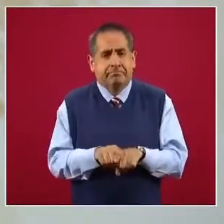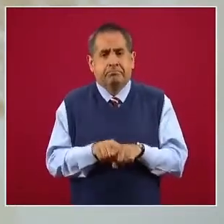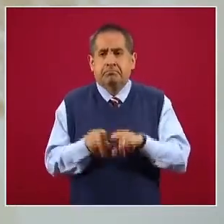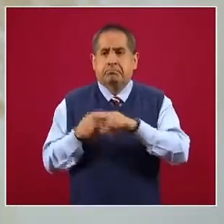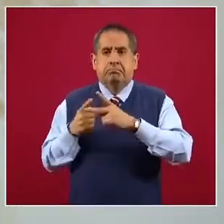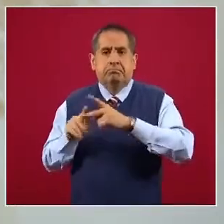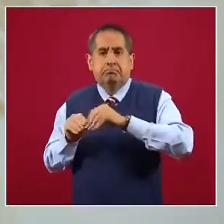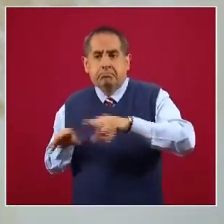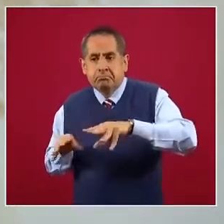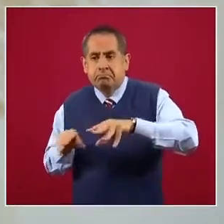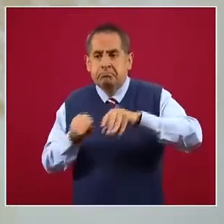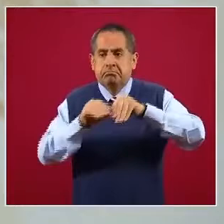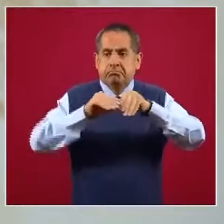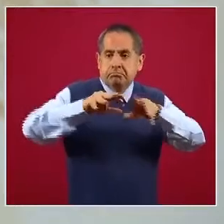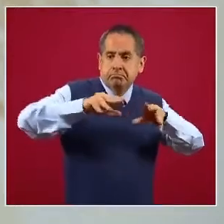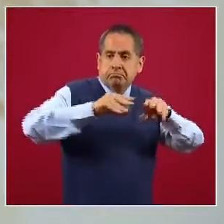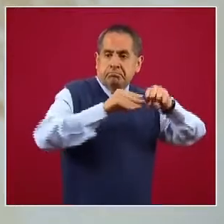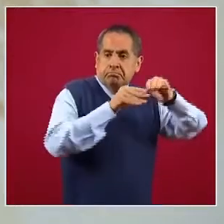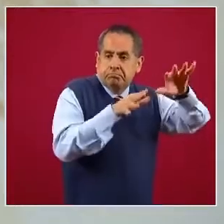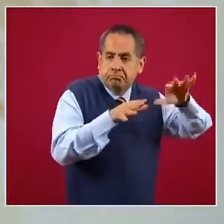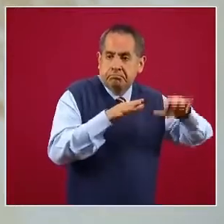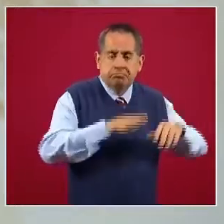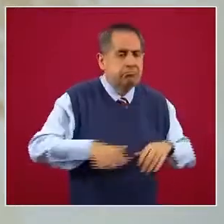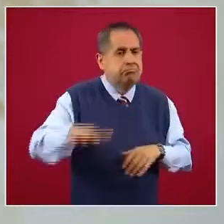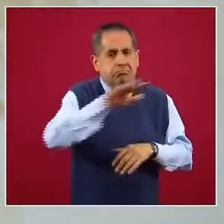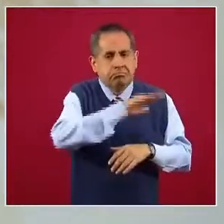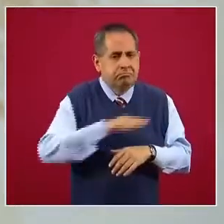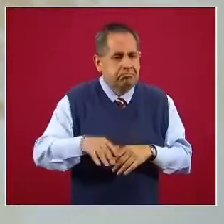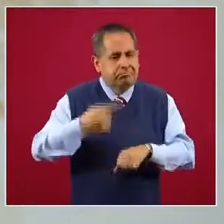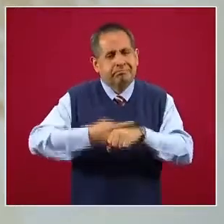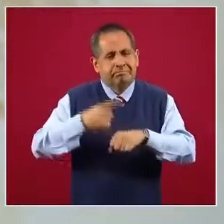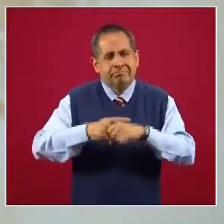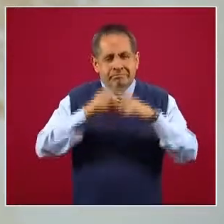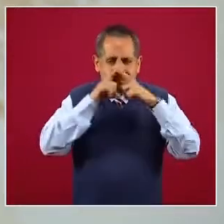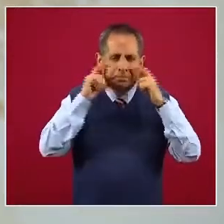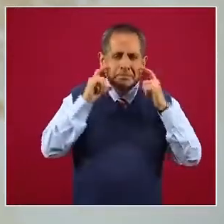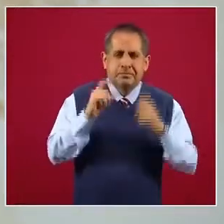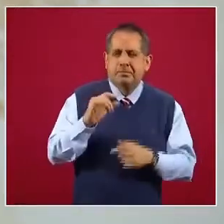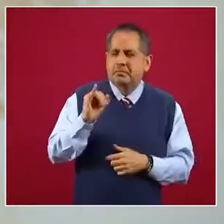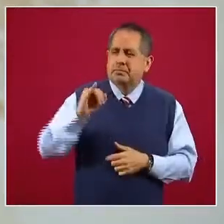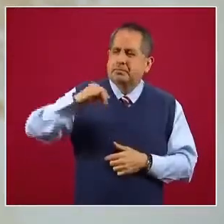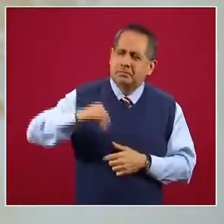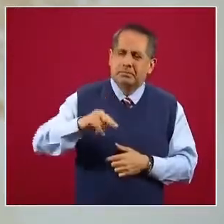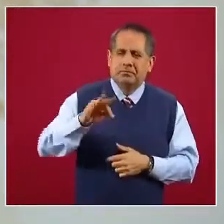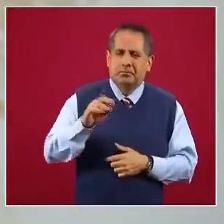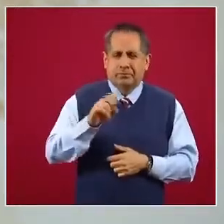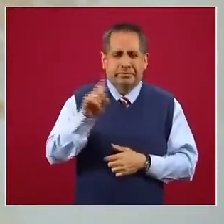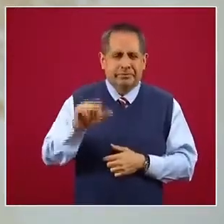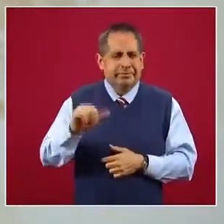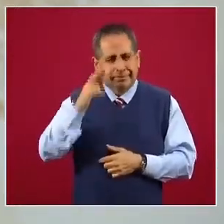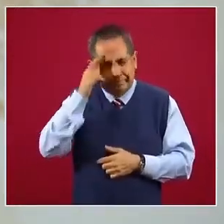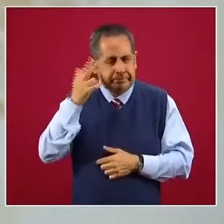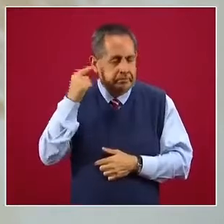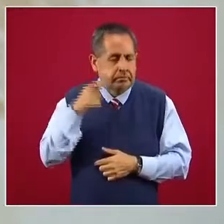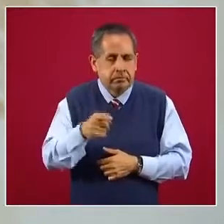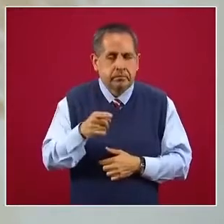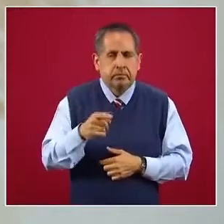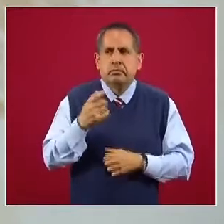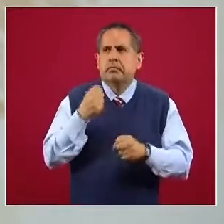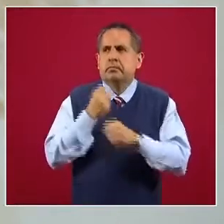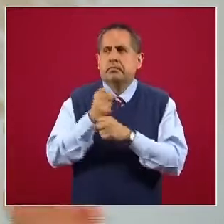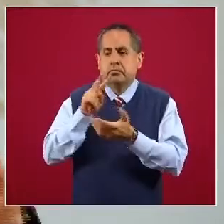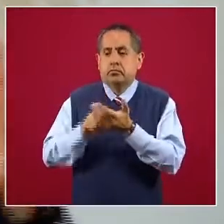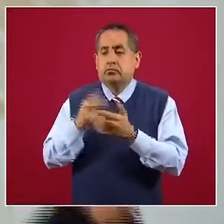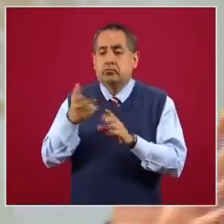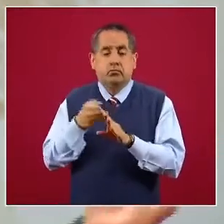estaban teniendo un fenómeno semejante, en donde la temporada de influenza del año inmediato anterior,